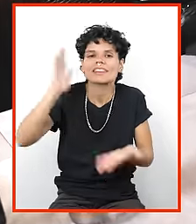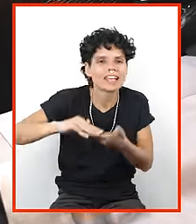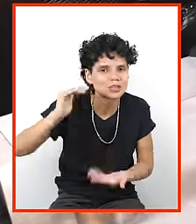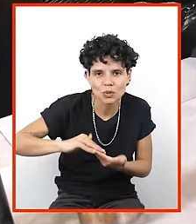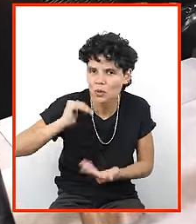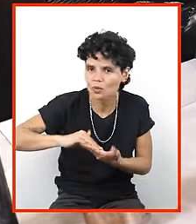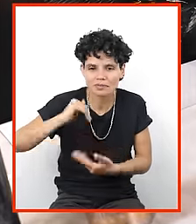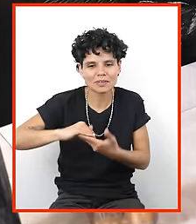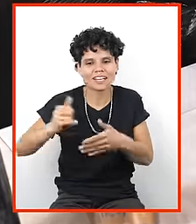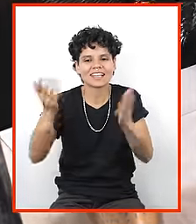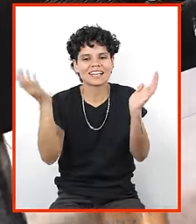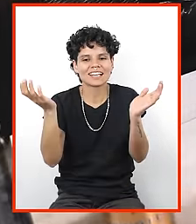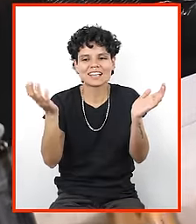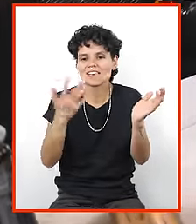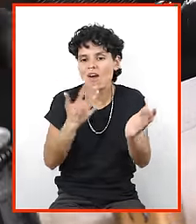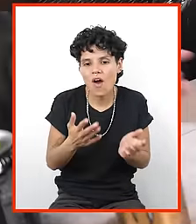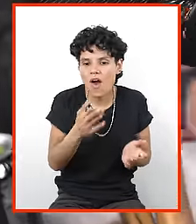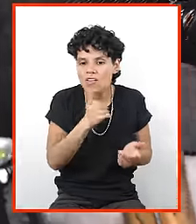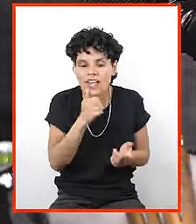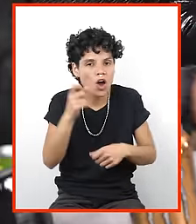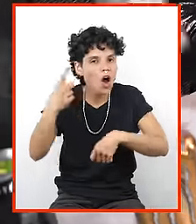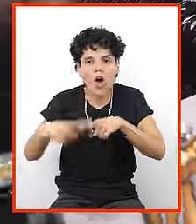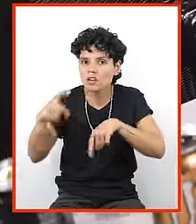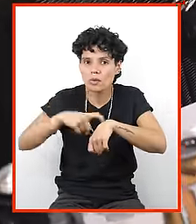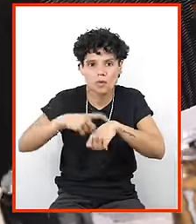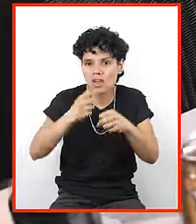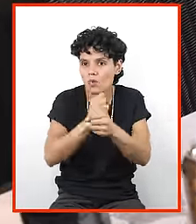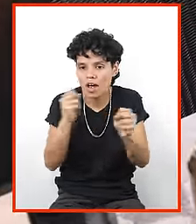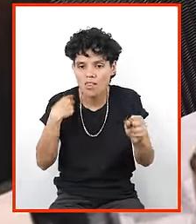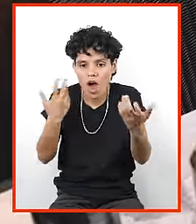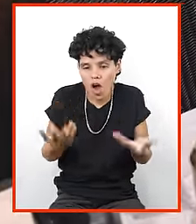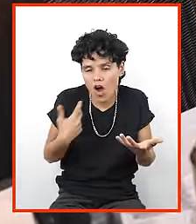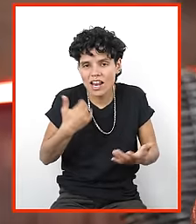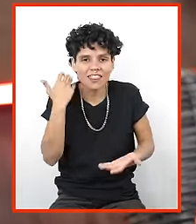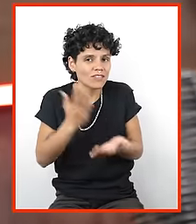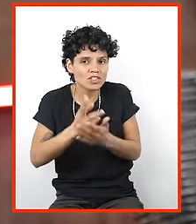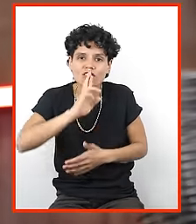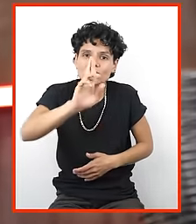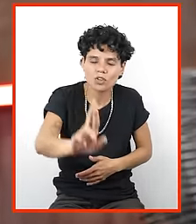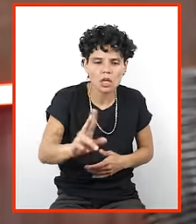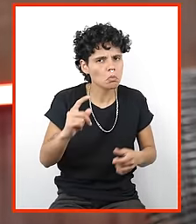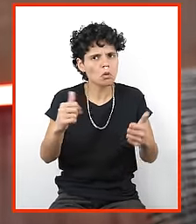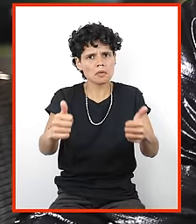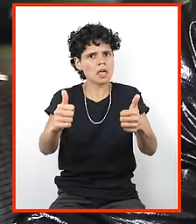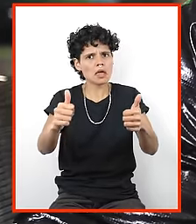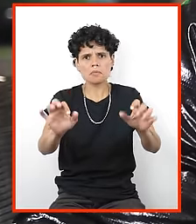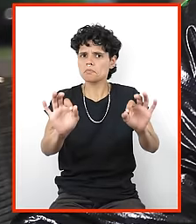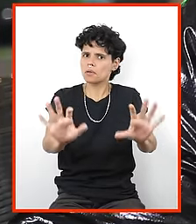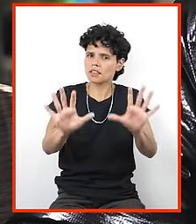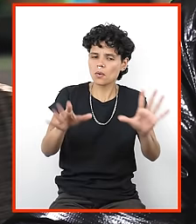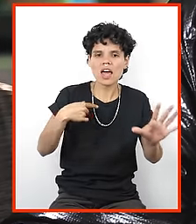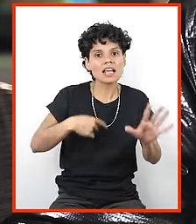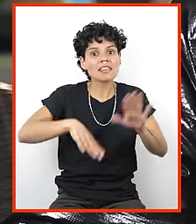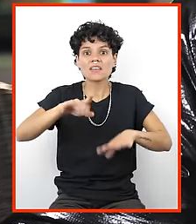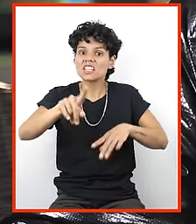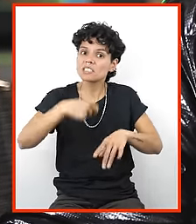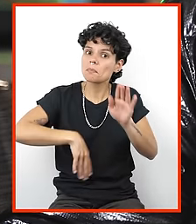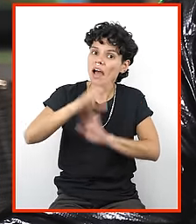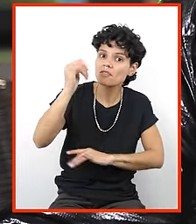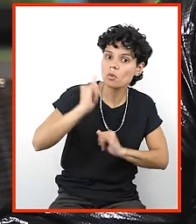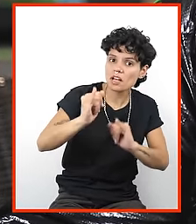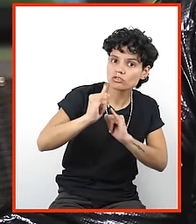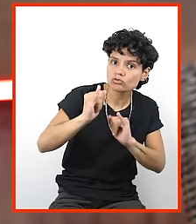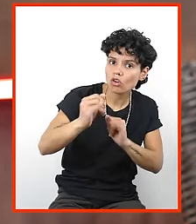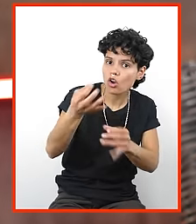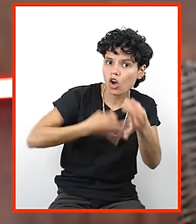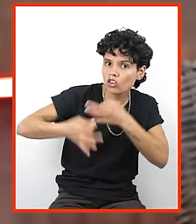les pido disculpas. Porque por eso te digo. No tengo otro momento para grabar esta wea y lo tenía que grabar. Pero dije. Te salió espectacular. Quizás entregaste más